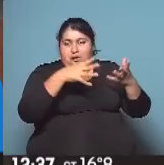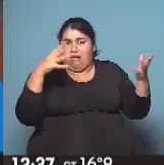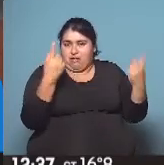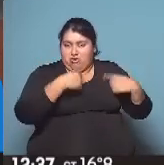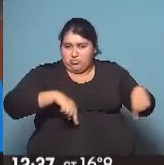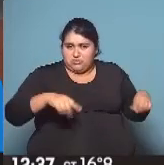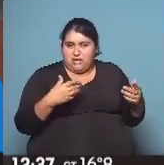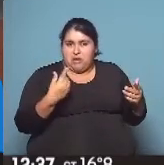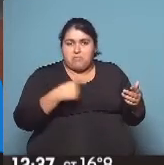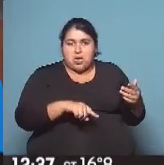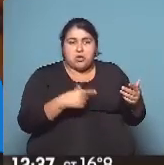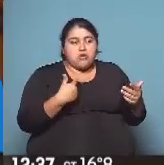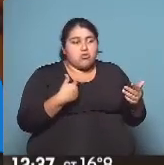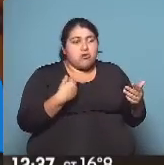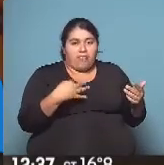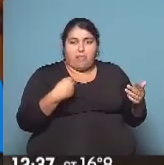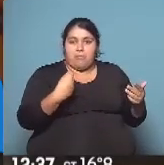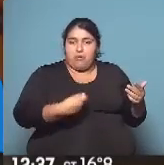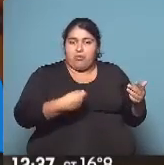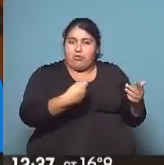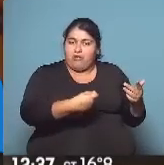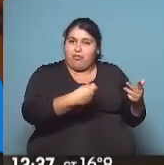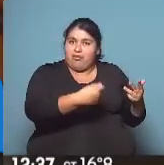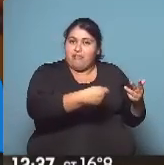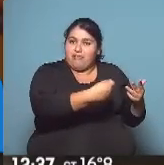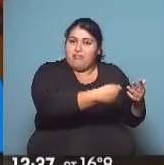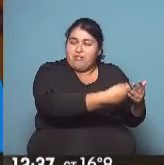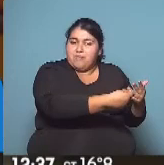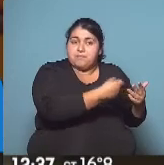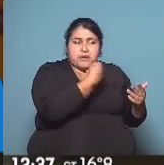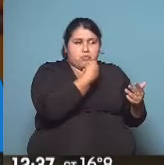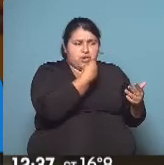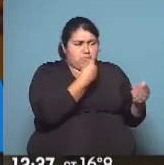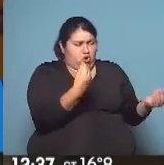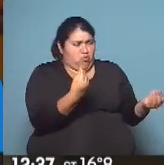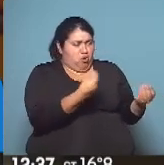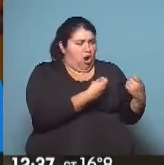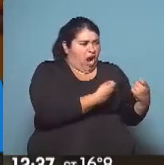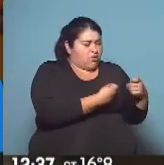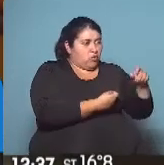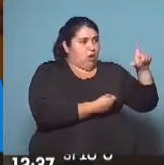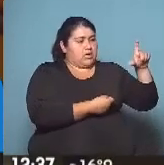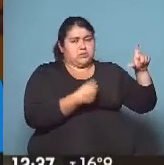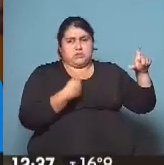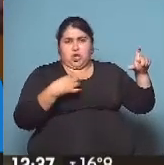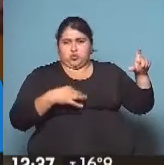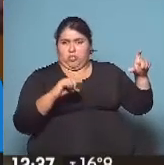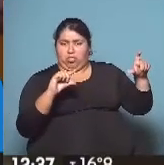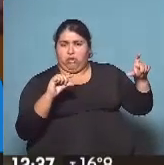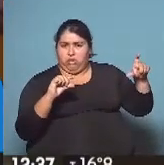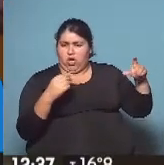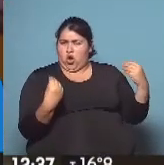que En pagarlo. algún momento hay que pagarlo. Ahora, si el gasto supera los ingresos, eso va a haber que pagarlo con deuda, con emisión